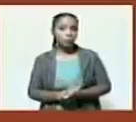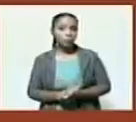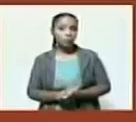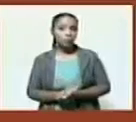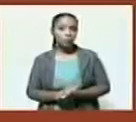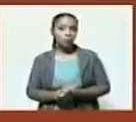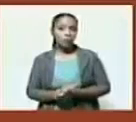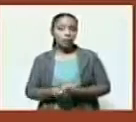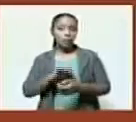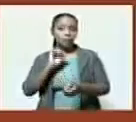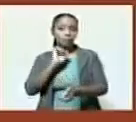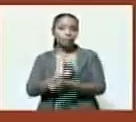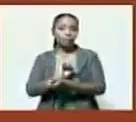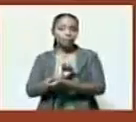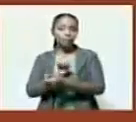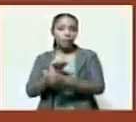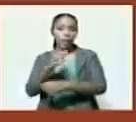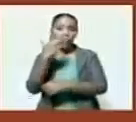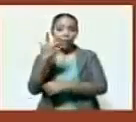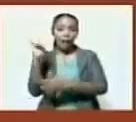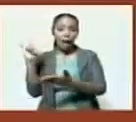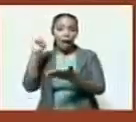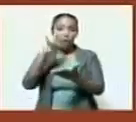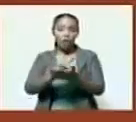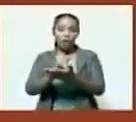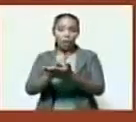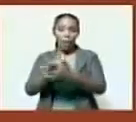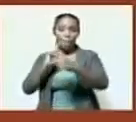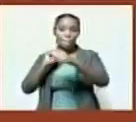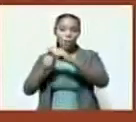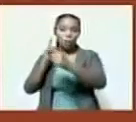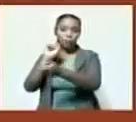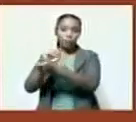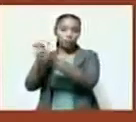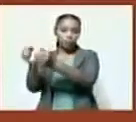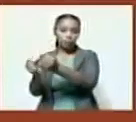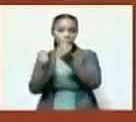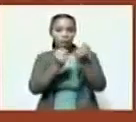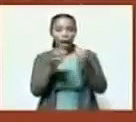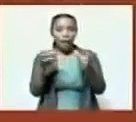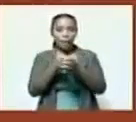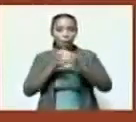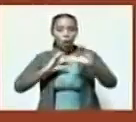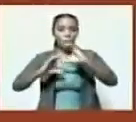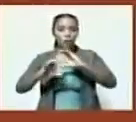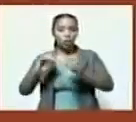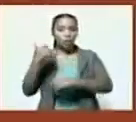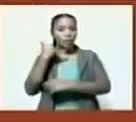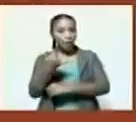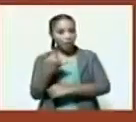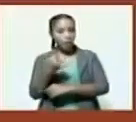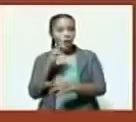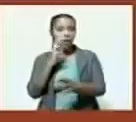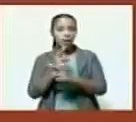decomisadas y capturadas 3 aeronaves, equipos de comunicaciones, teléfonos, redes,